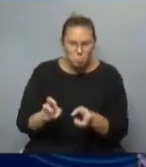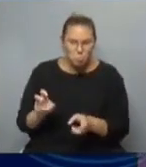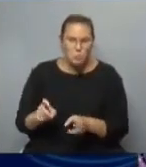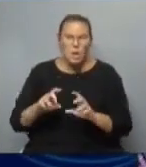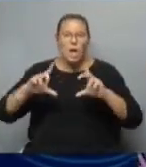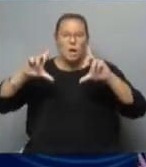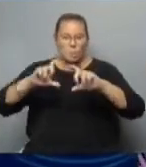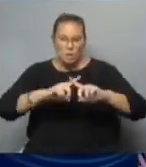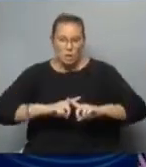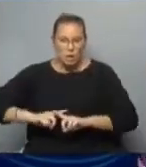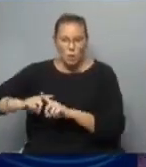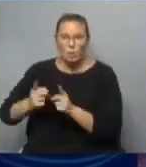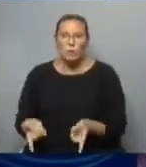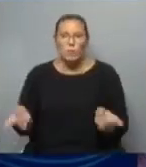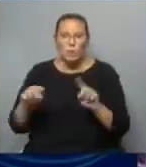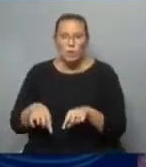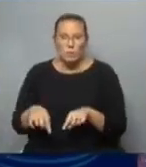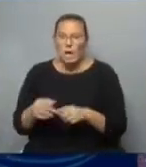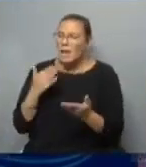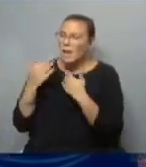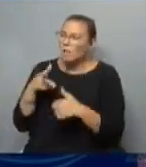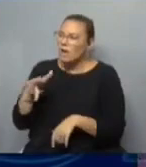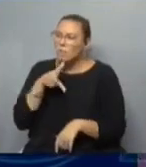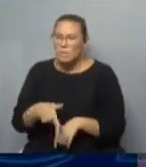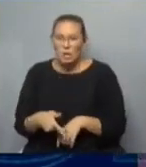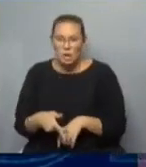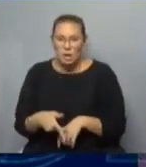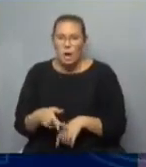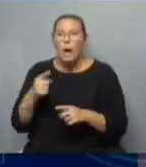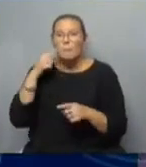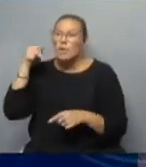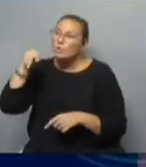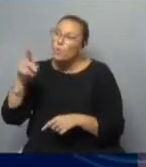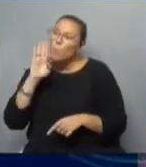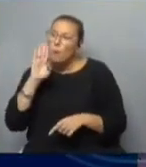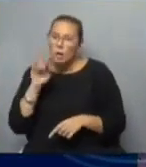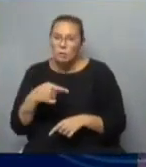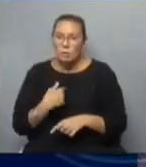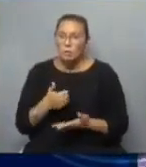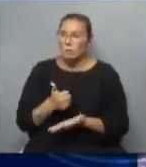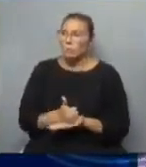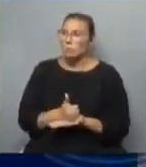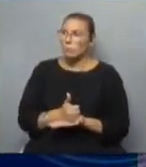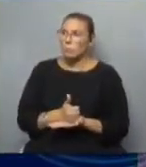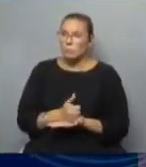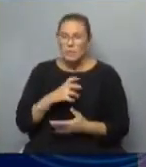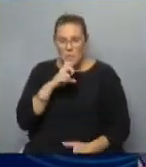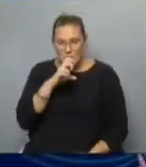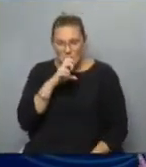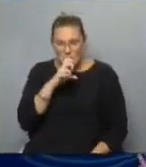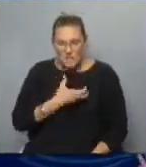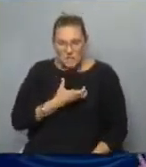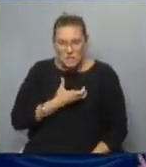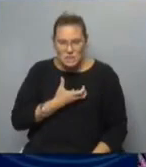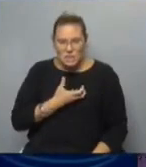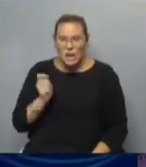sacó la radiografía. Y cuando vuelve con la radiografía, le habla a mi hija. Pues, mire, su madre tiene esto. Y yo ahí me dio mucha rabia, ¿no? Yo dije,